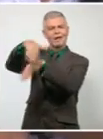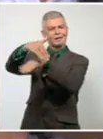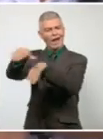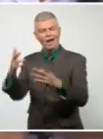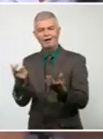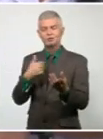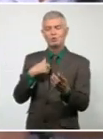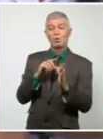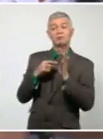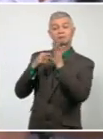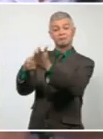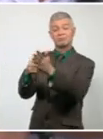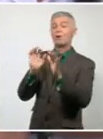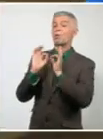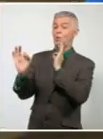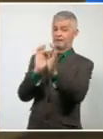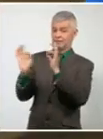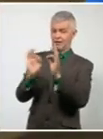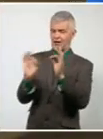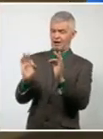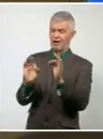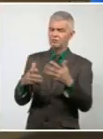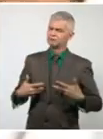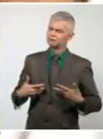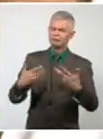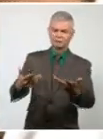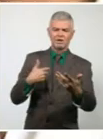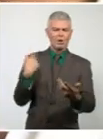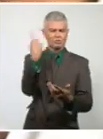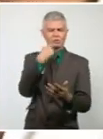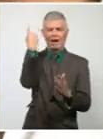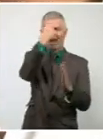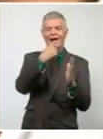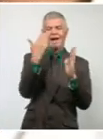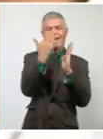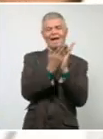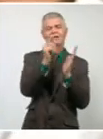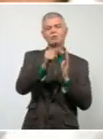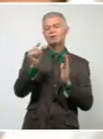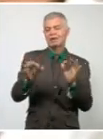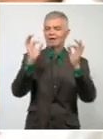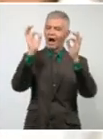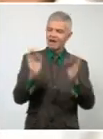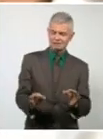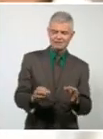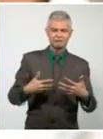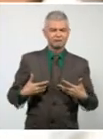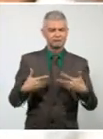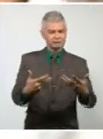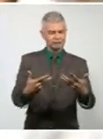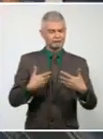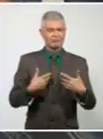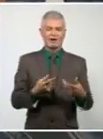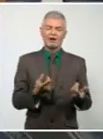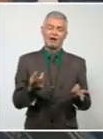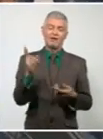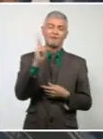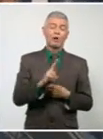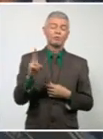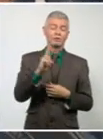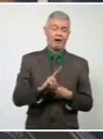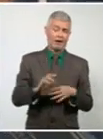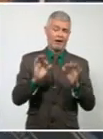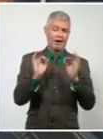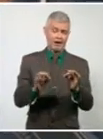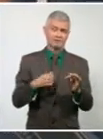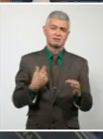se cuiden y que den el paso al frente, que esto es lo que nos caracteriza a nosotros los estudiantes y principalmente a la Facultad Calixto García. Acoge el